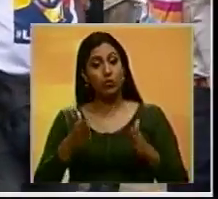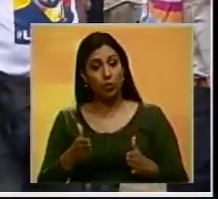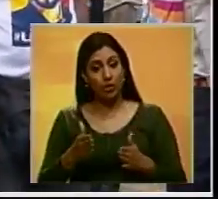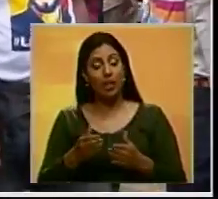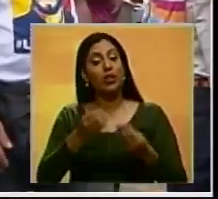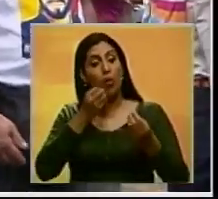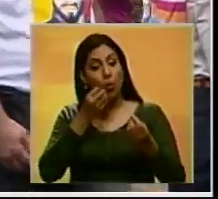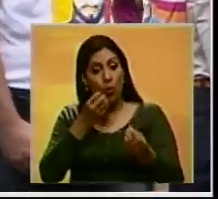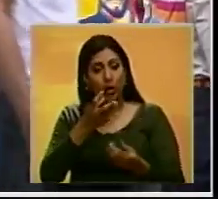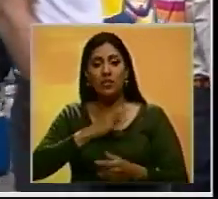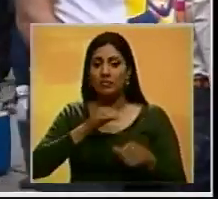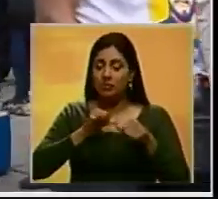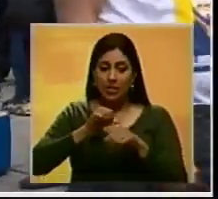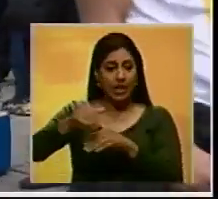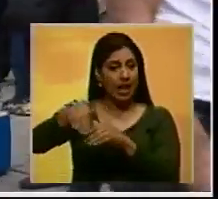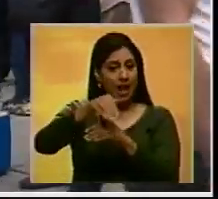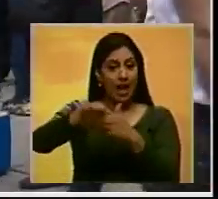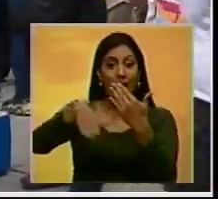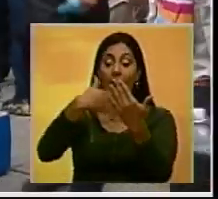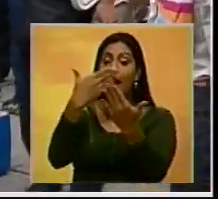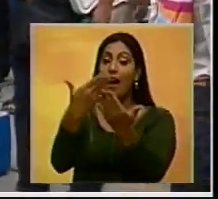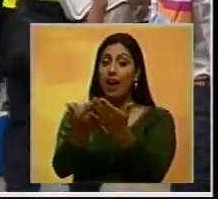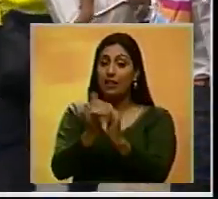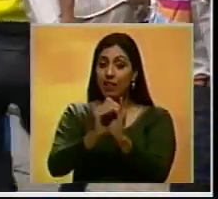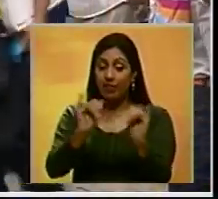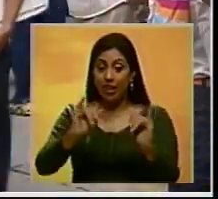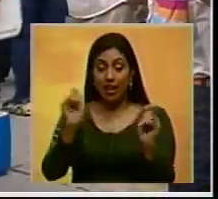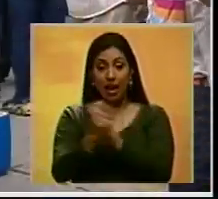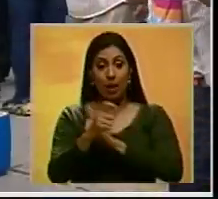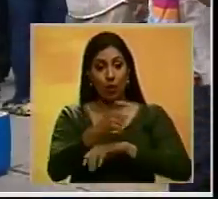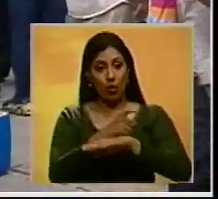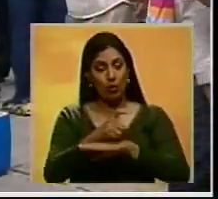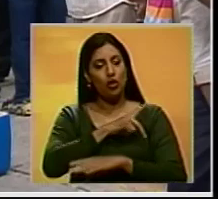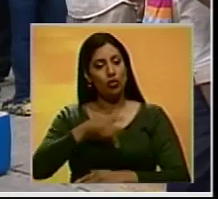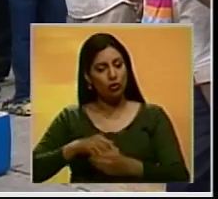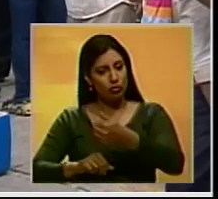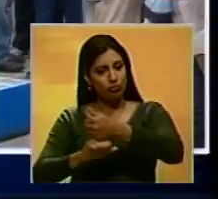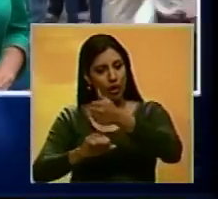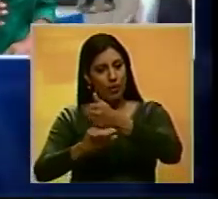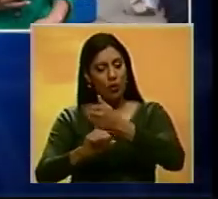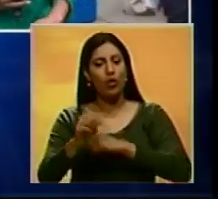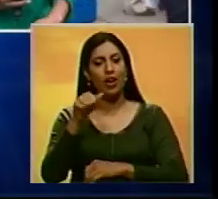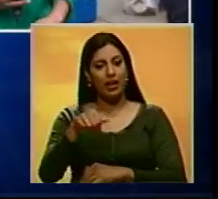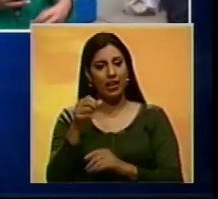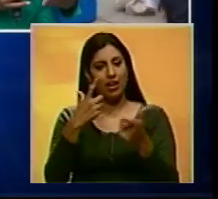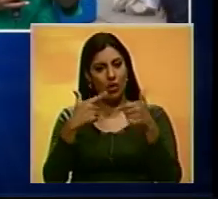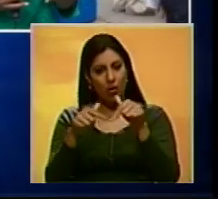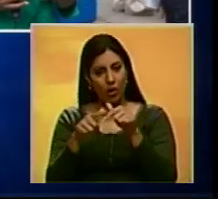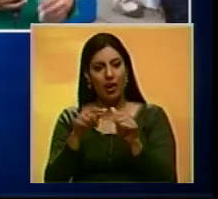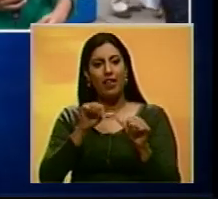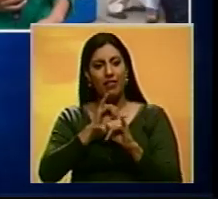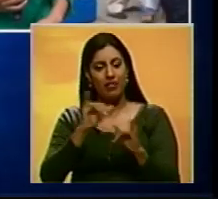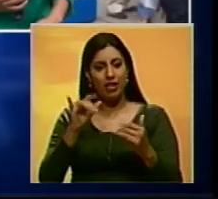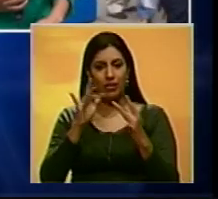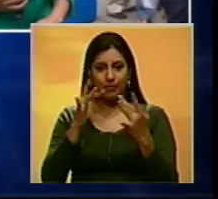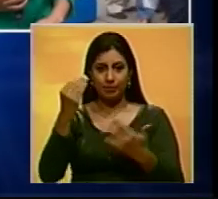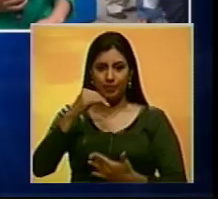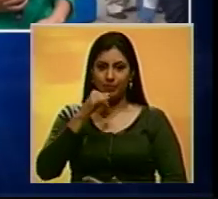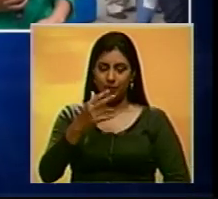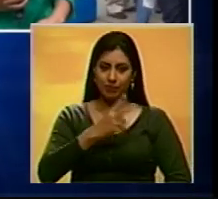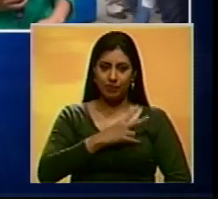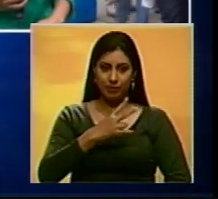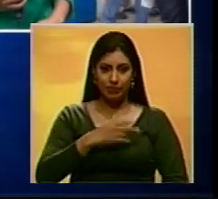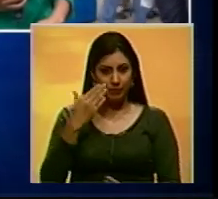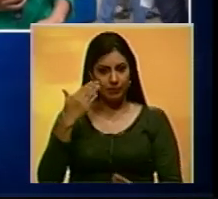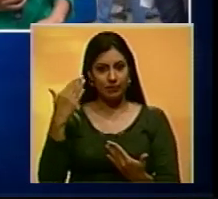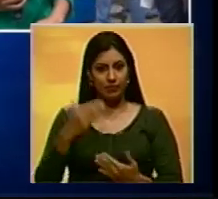han señalado que se mantendrán en las calles hasta tanto se logre un cambio de gobierno. Es nuestro aporte desde la Nunciatura Apostólica y con ello le invitamos a que continúen con mucho más de